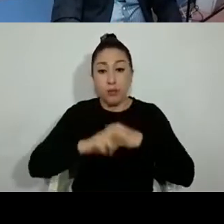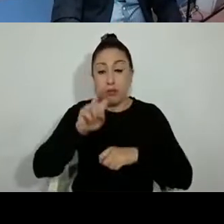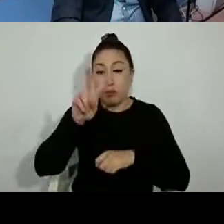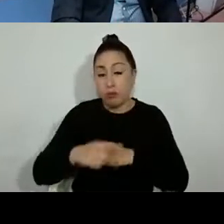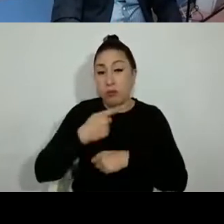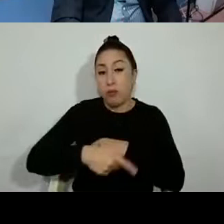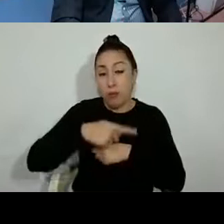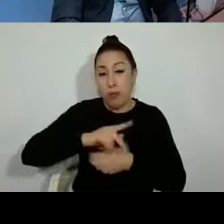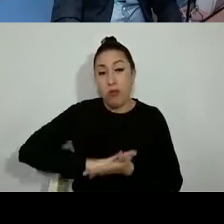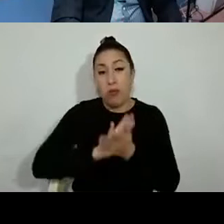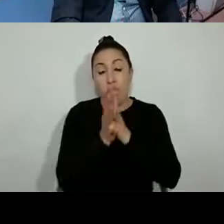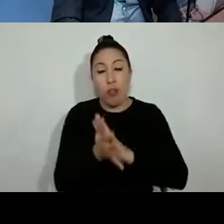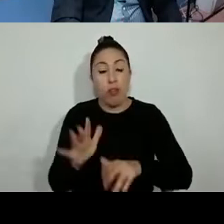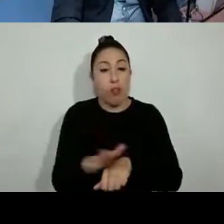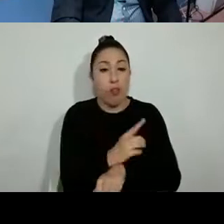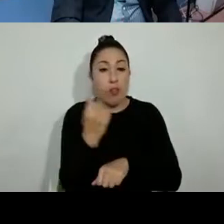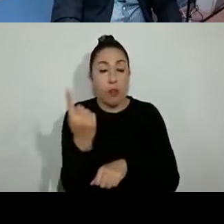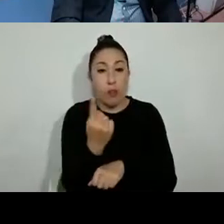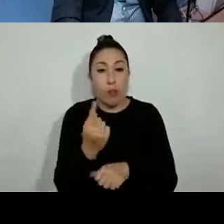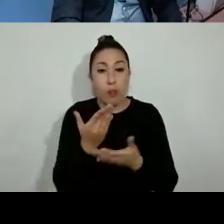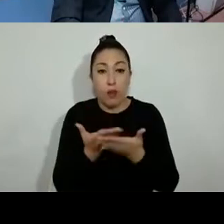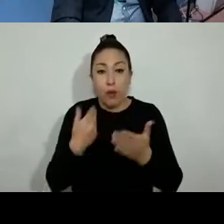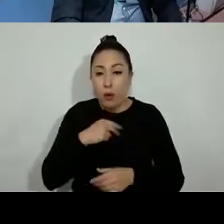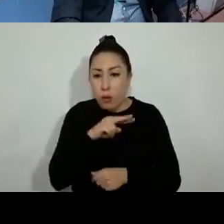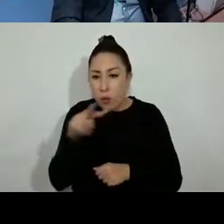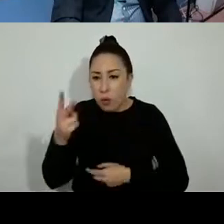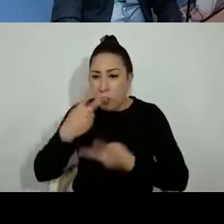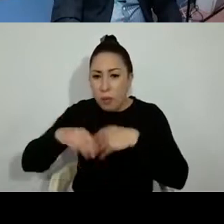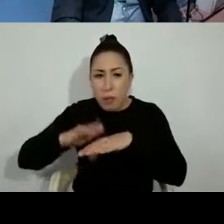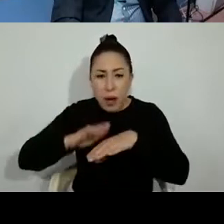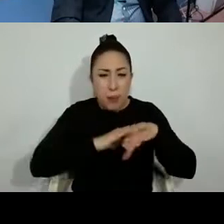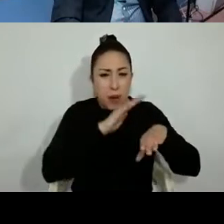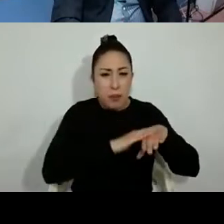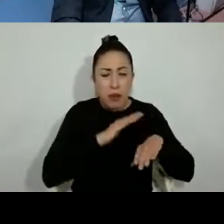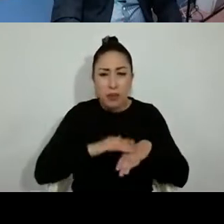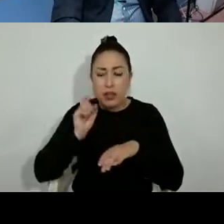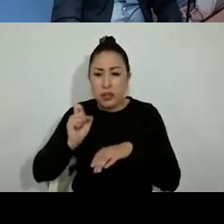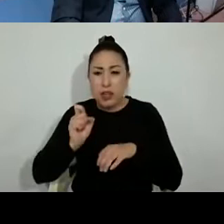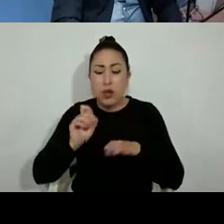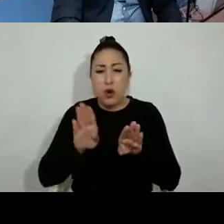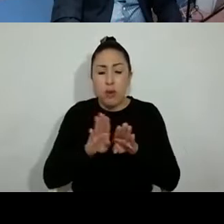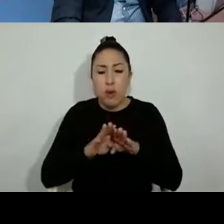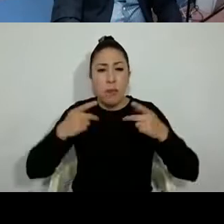porque numéricamente cada vez crece más la población económicamente activa.